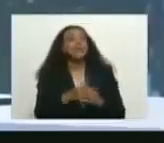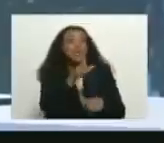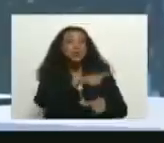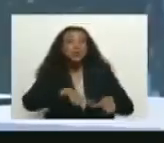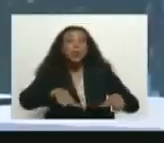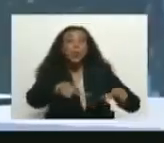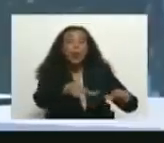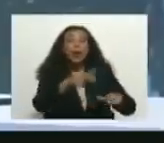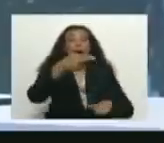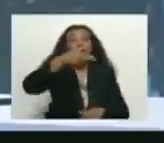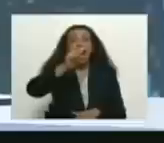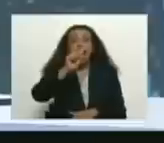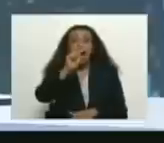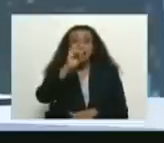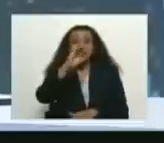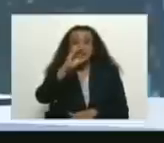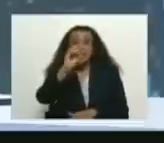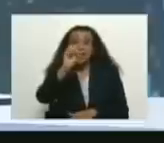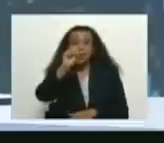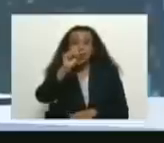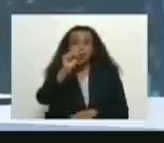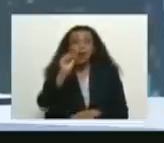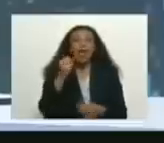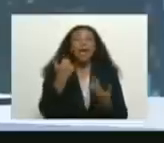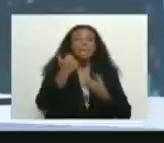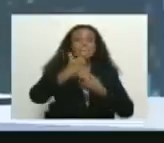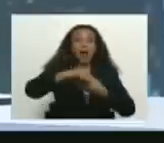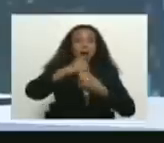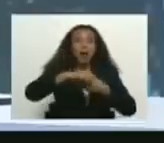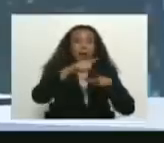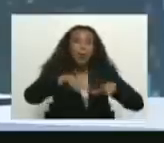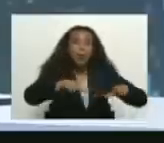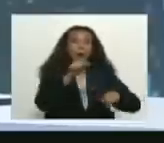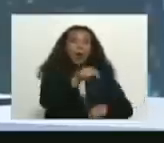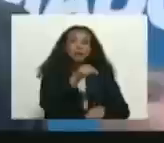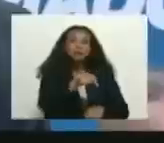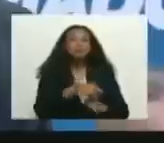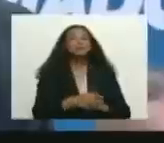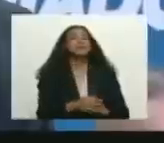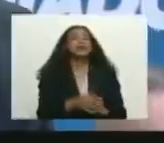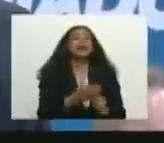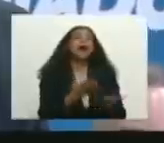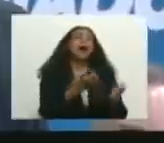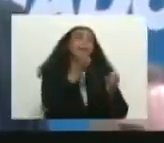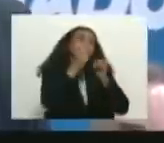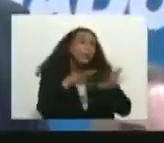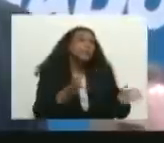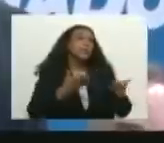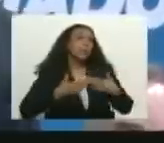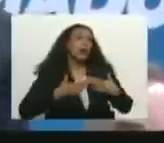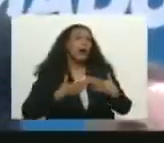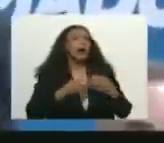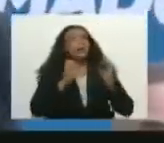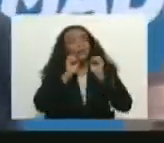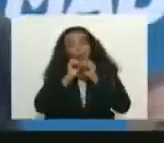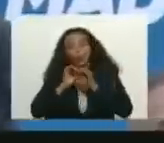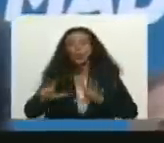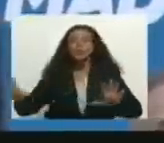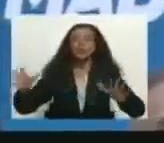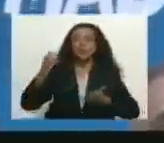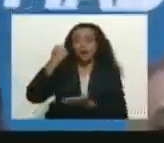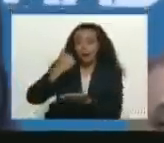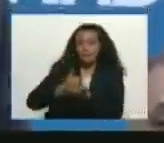Los Aticos por debajo, en Maracaibo. Padre, deme su bendición. Dios los bendiga. Buenas tardes, amén,